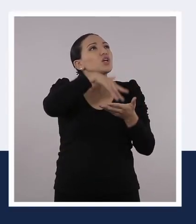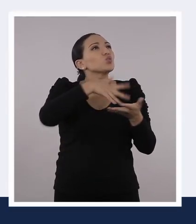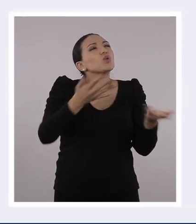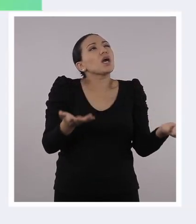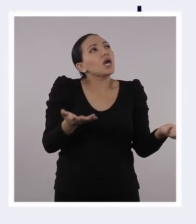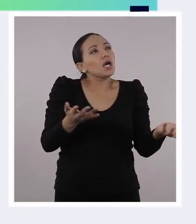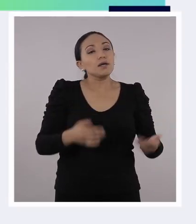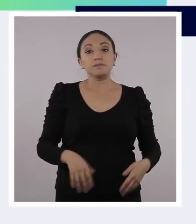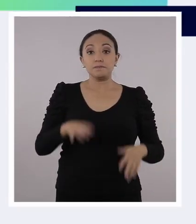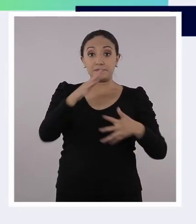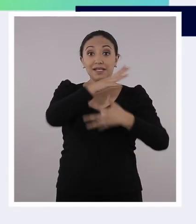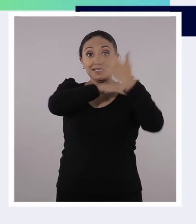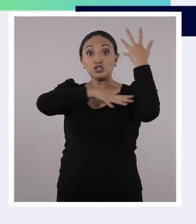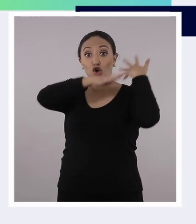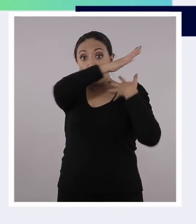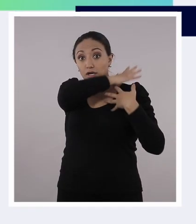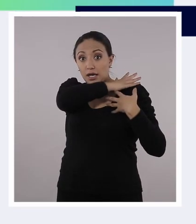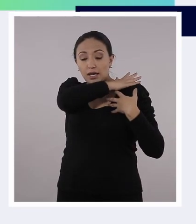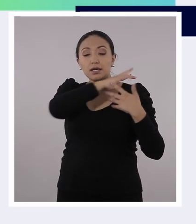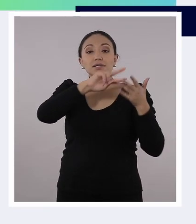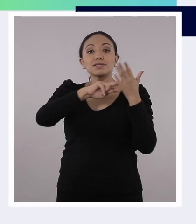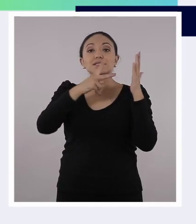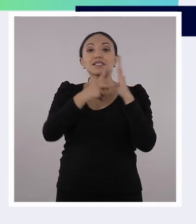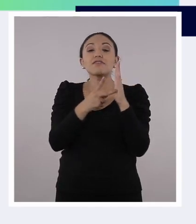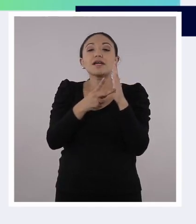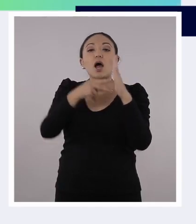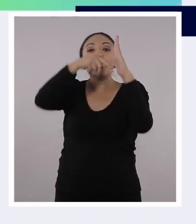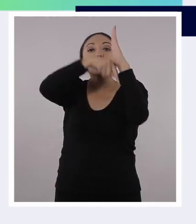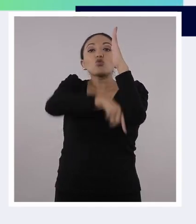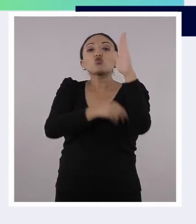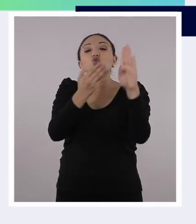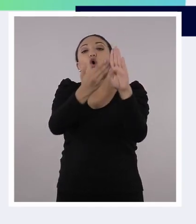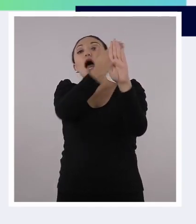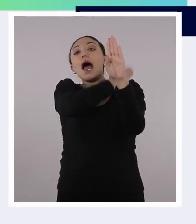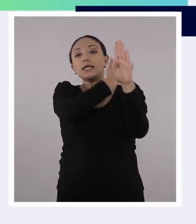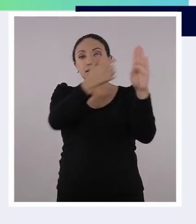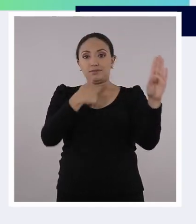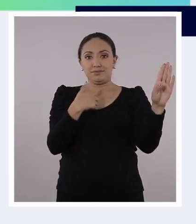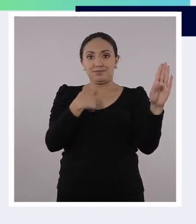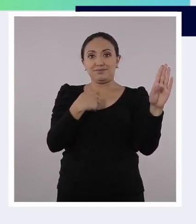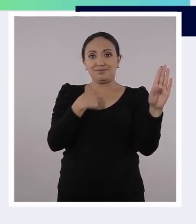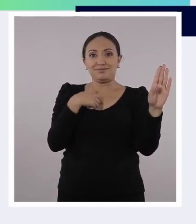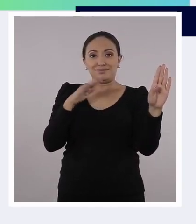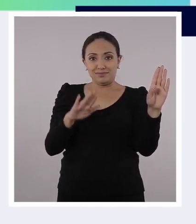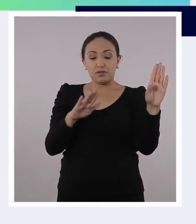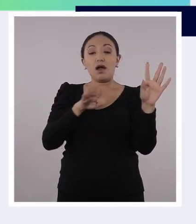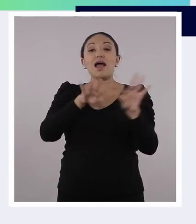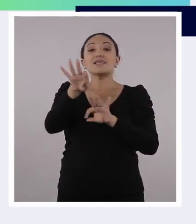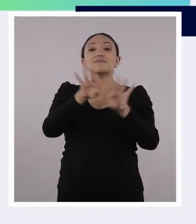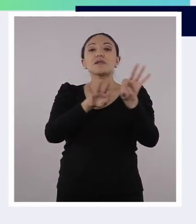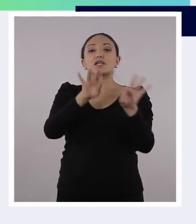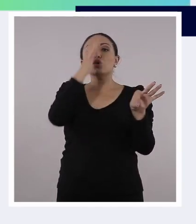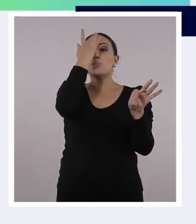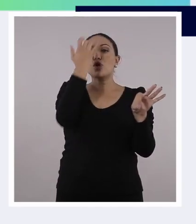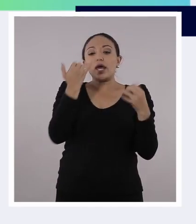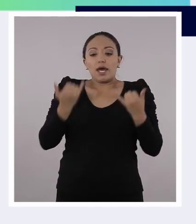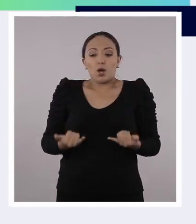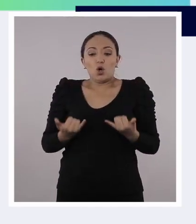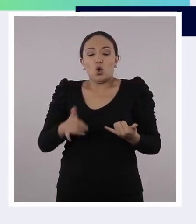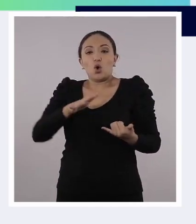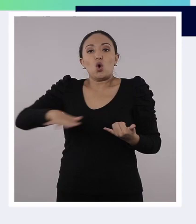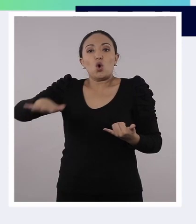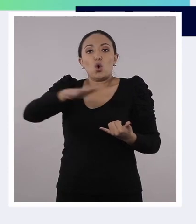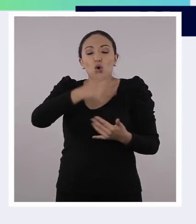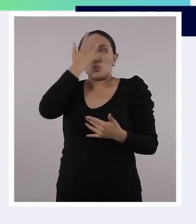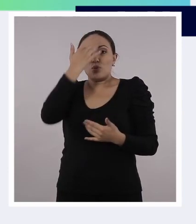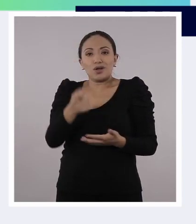¿qué estudia la historia? En la historia se estudian las raíces de lo que actualmente somos. Se encuentra parte de la explicación de por qué en